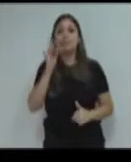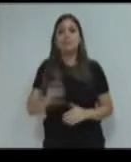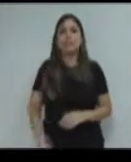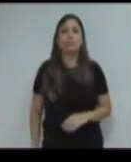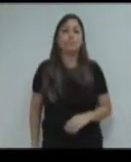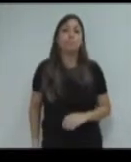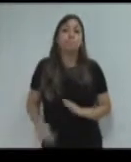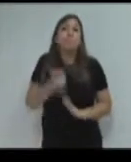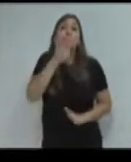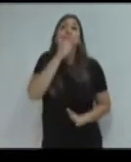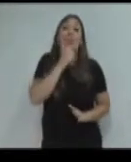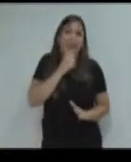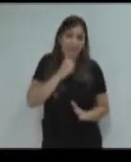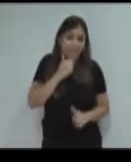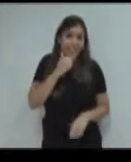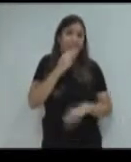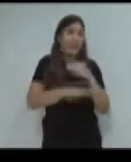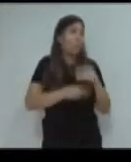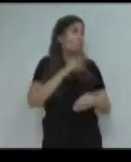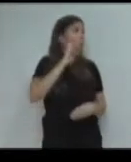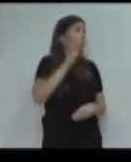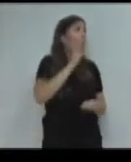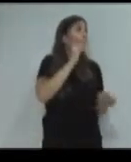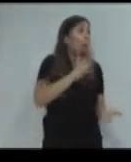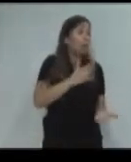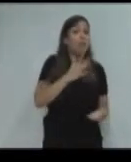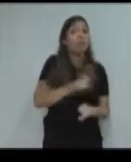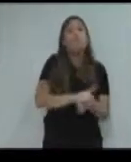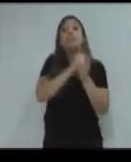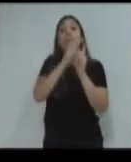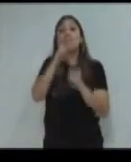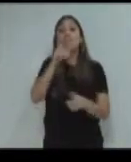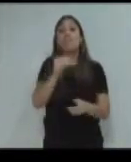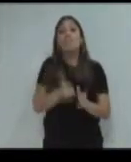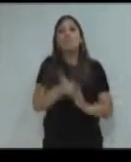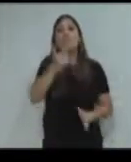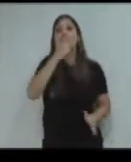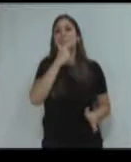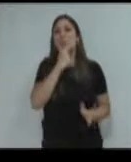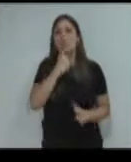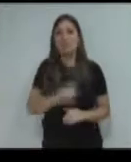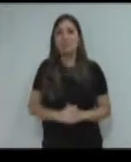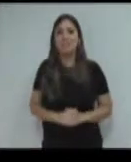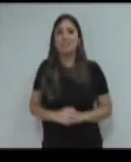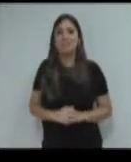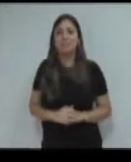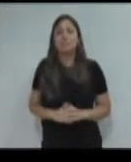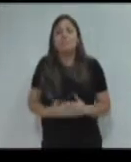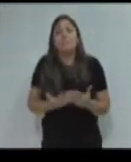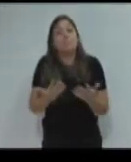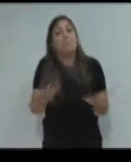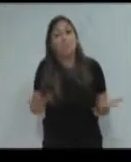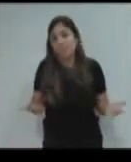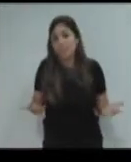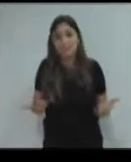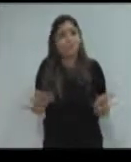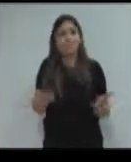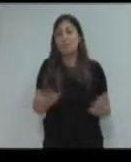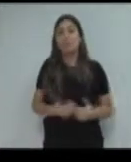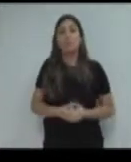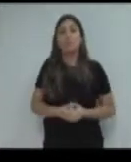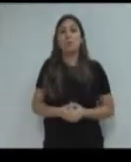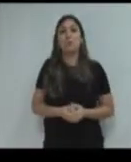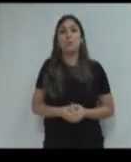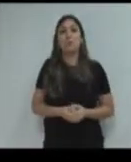Más- Lo tendríamos más fácil. Si se ha hecho bien en Word, la conversión lo tendríamos más fácil. Pero aquí ya